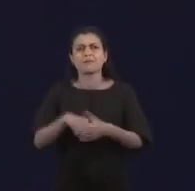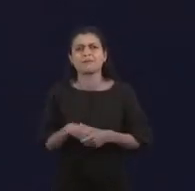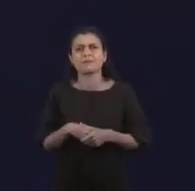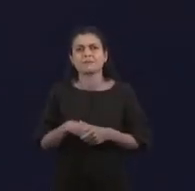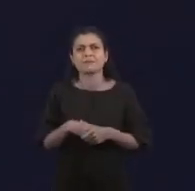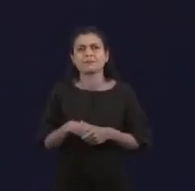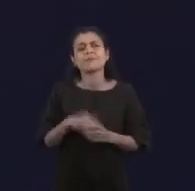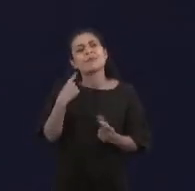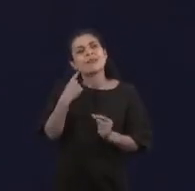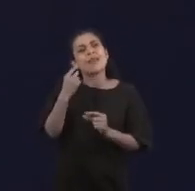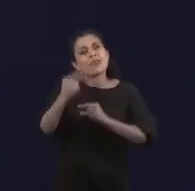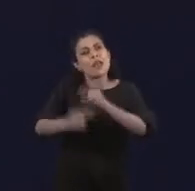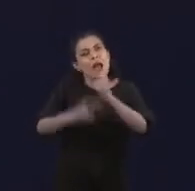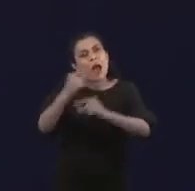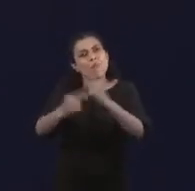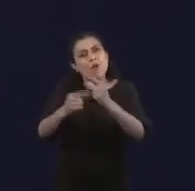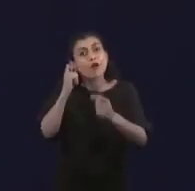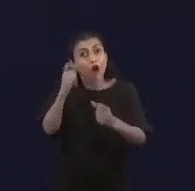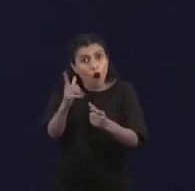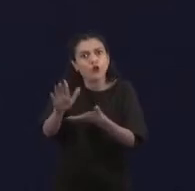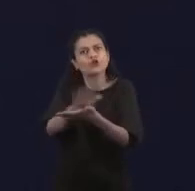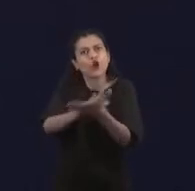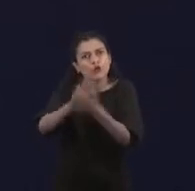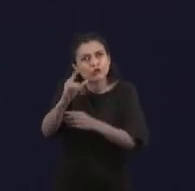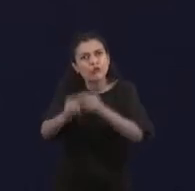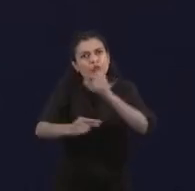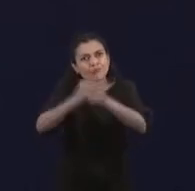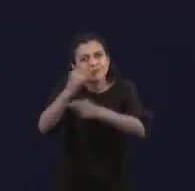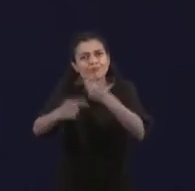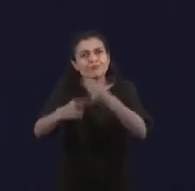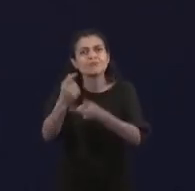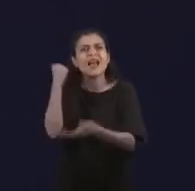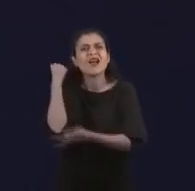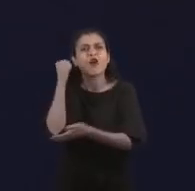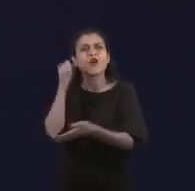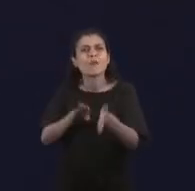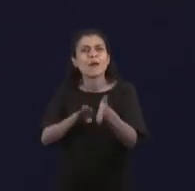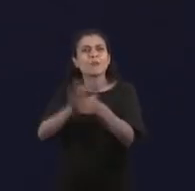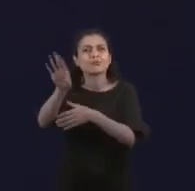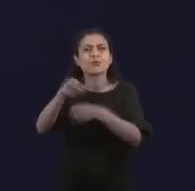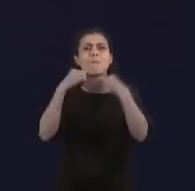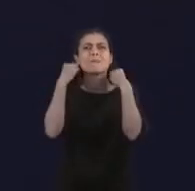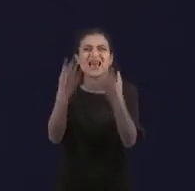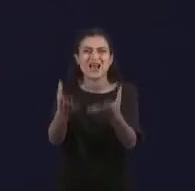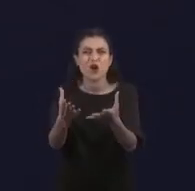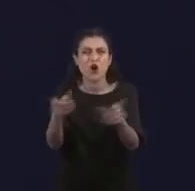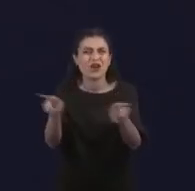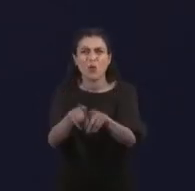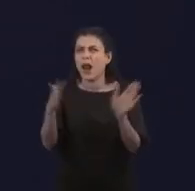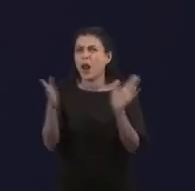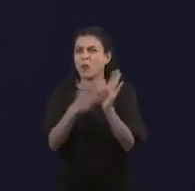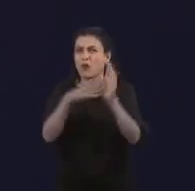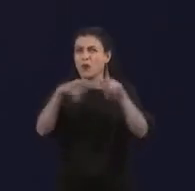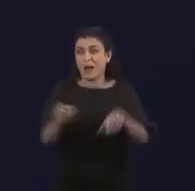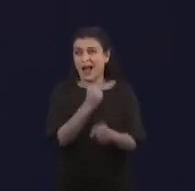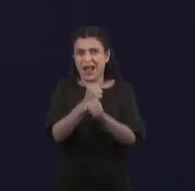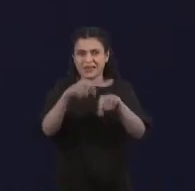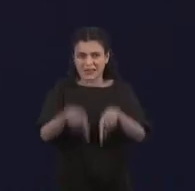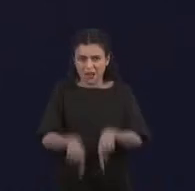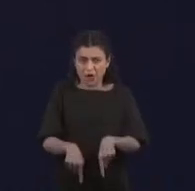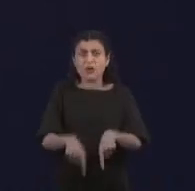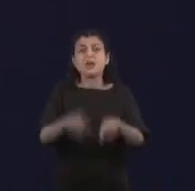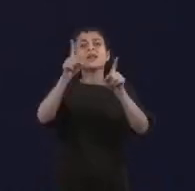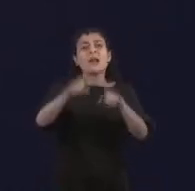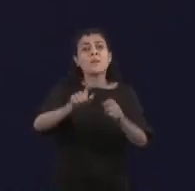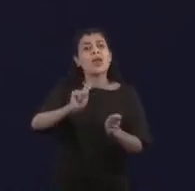empezar a tener crecimiento, como lo estamos empezando a ver ahora, y efectivamente hacer cambios en